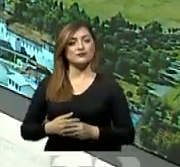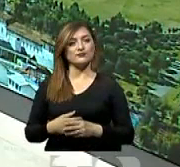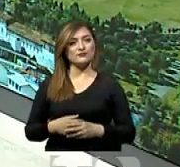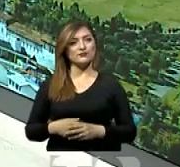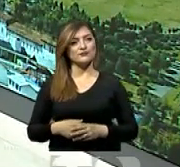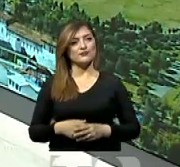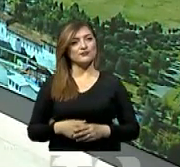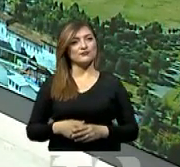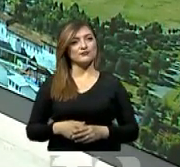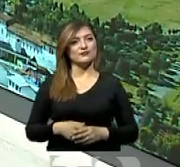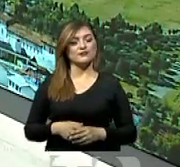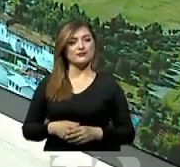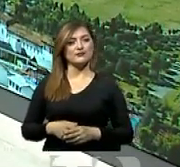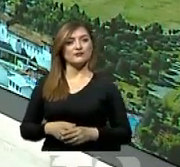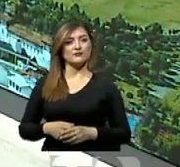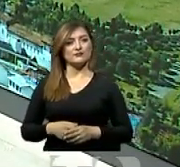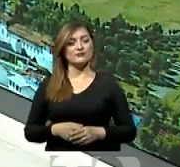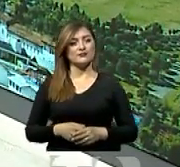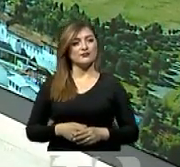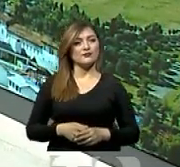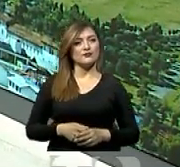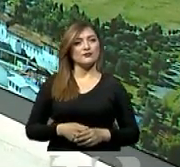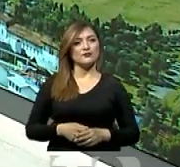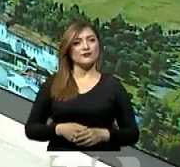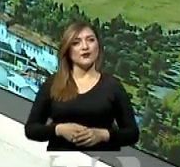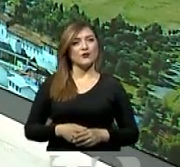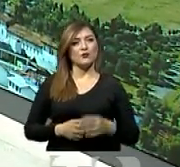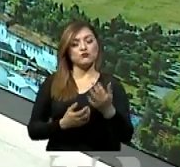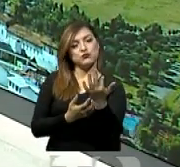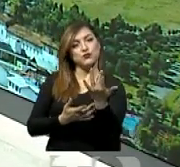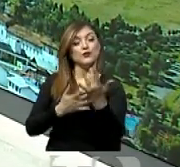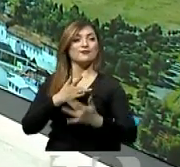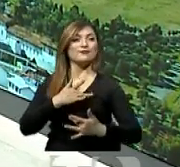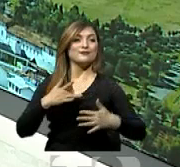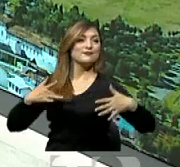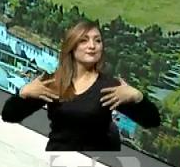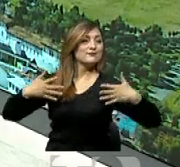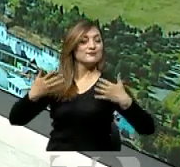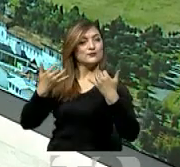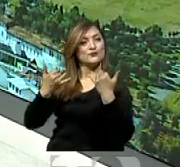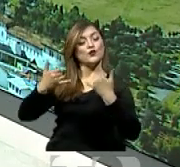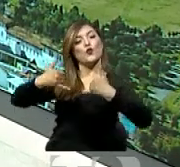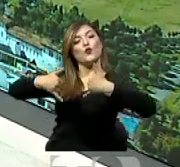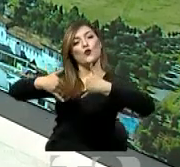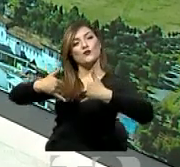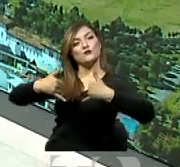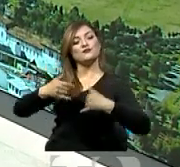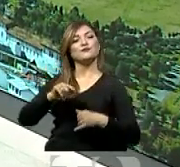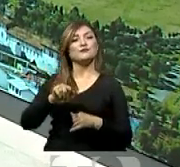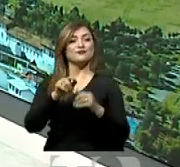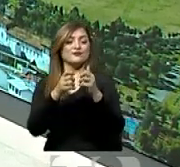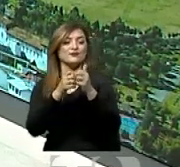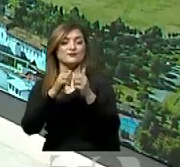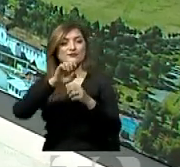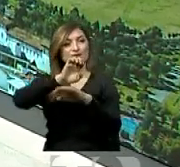Bueno, la verdad es que hay mucha expectativa. Amanecemos felices. Hoy juega la tricolor y vamos a buscar